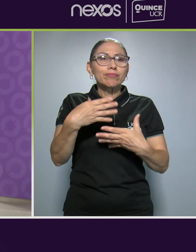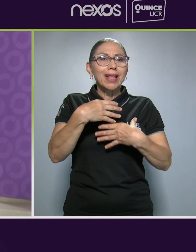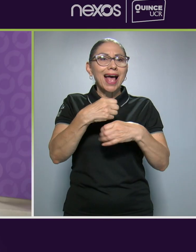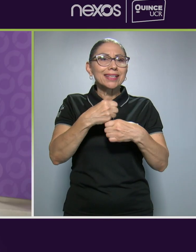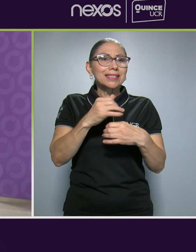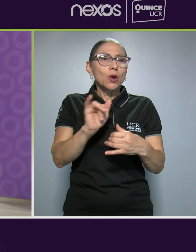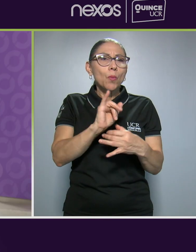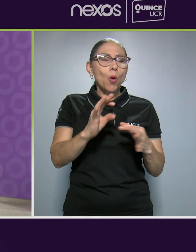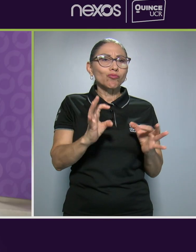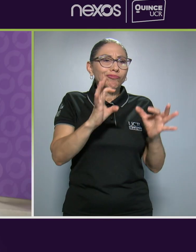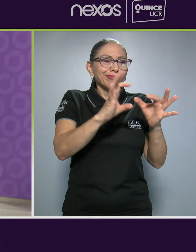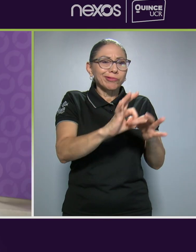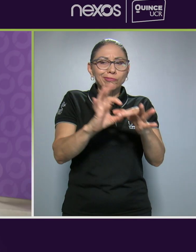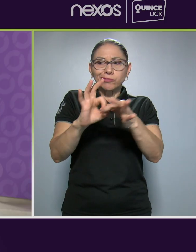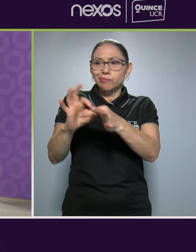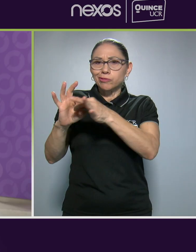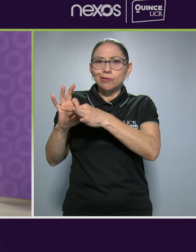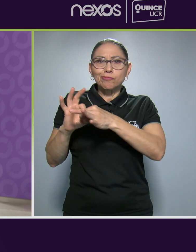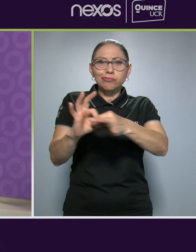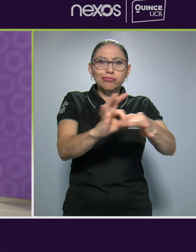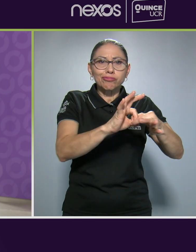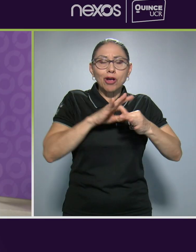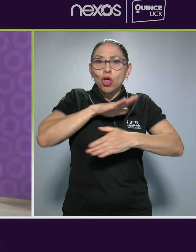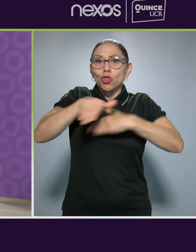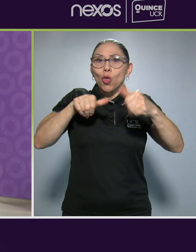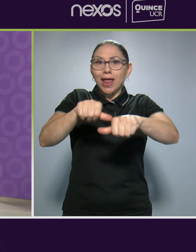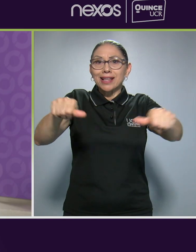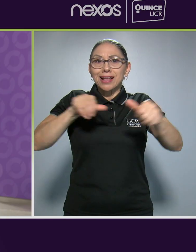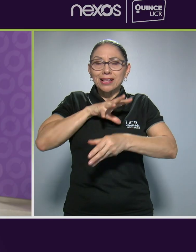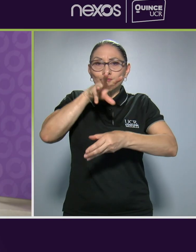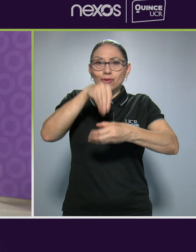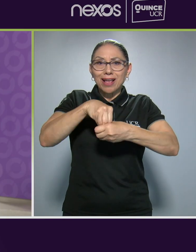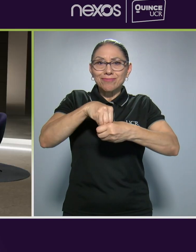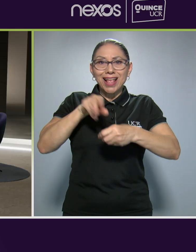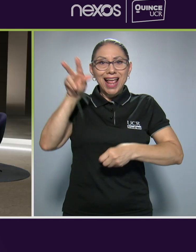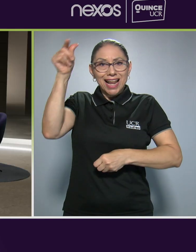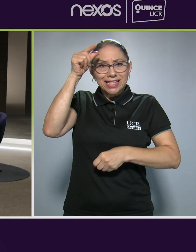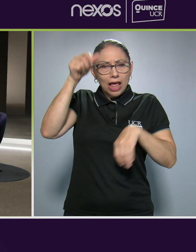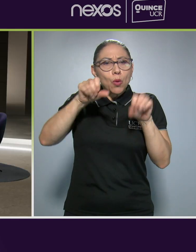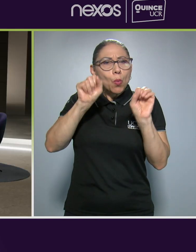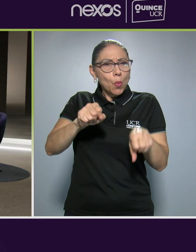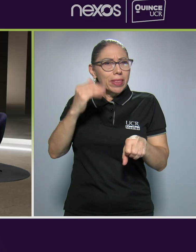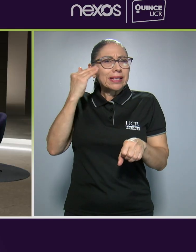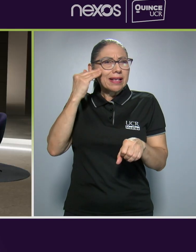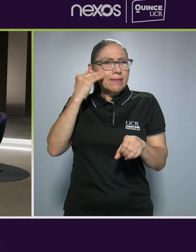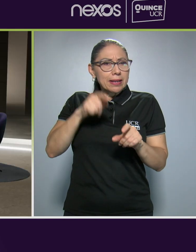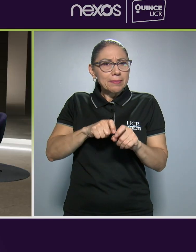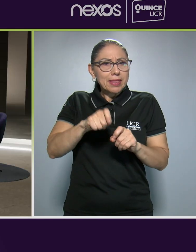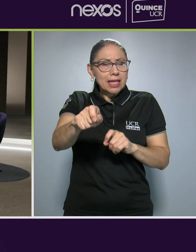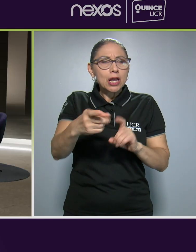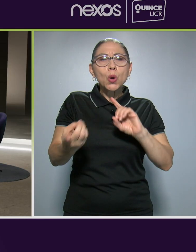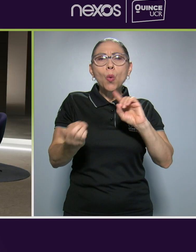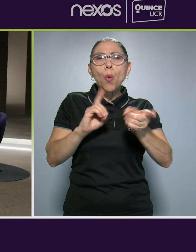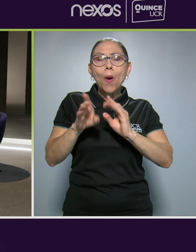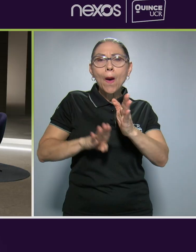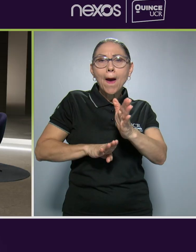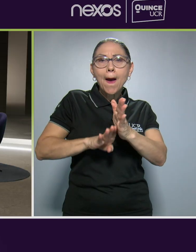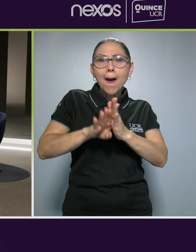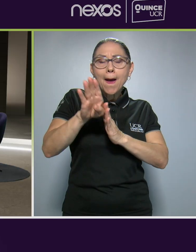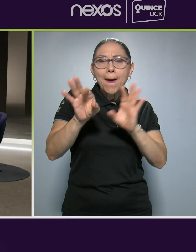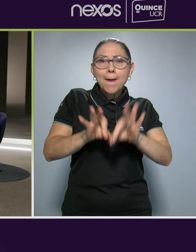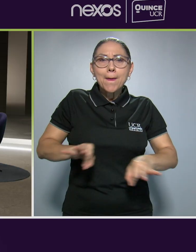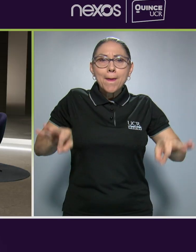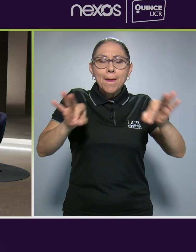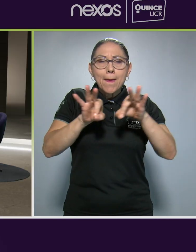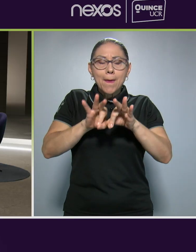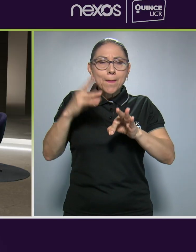las partes involucradas y permite medir al Estado cuáles son esos avances significativos en el desarrollo de política pública en